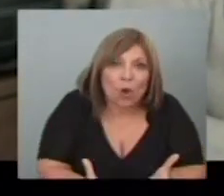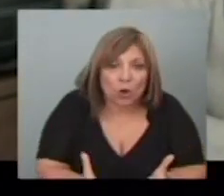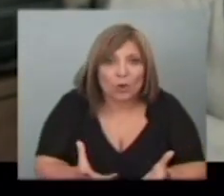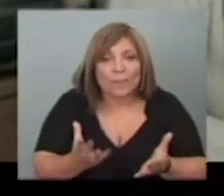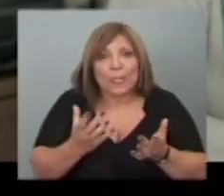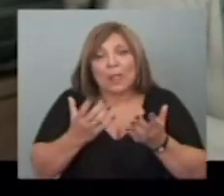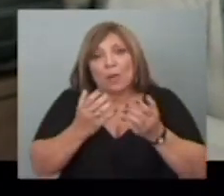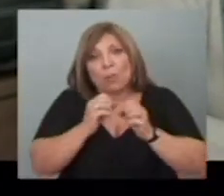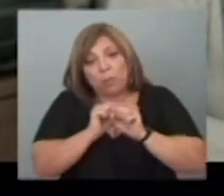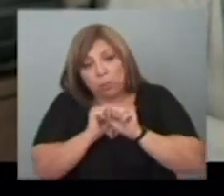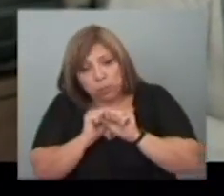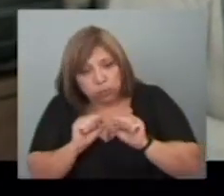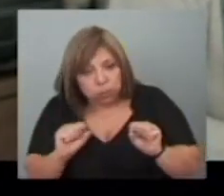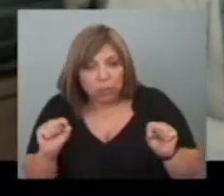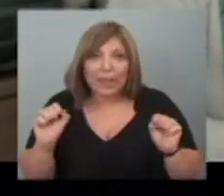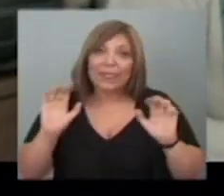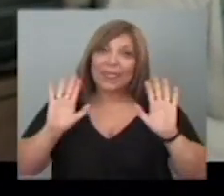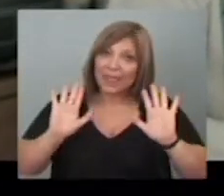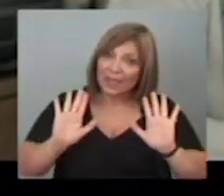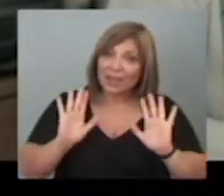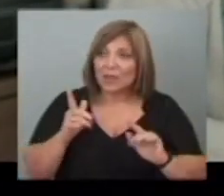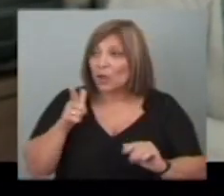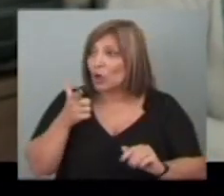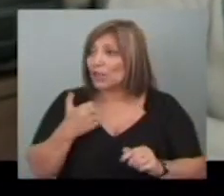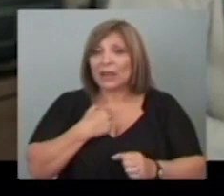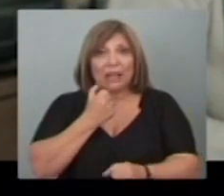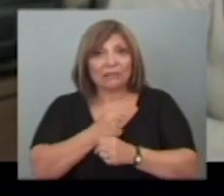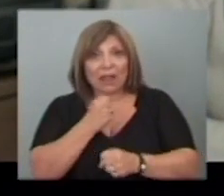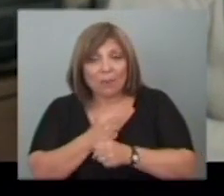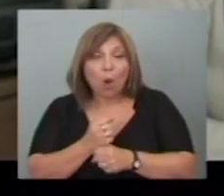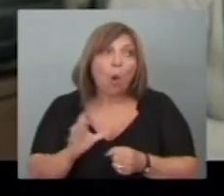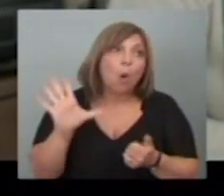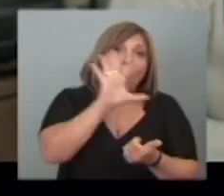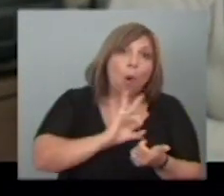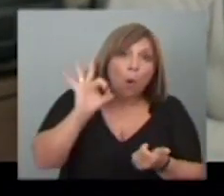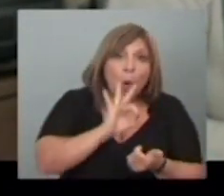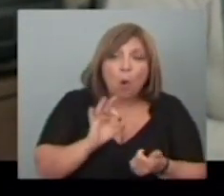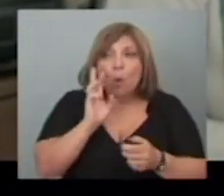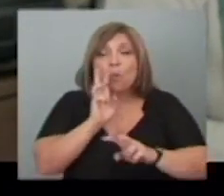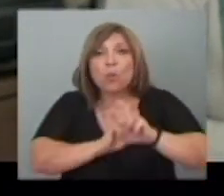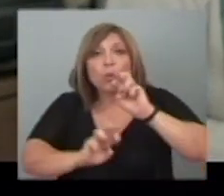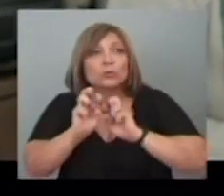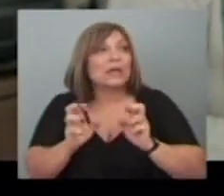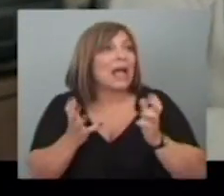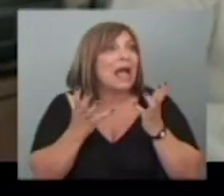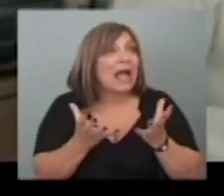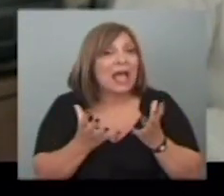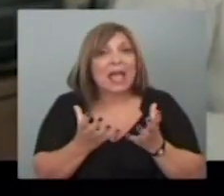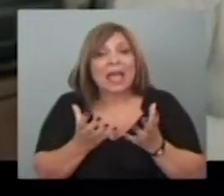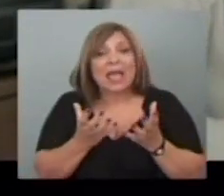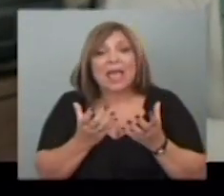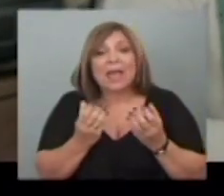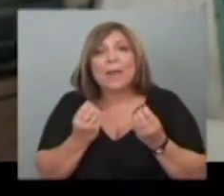Ya sea, digamos, porque no tenía empleo o porque buscaban